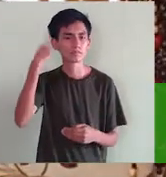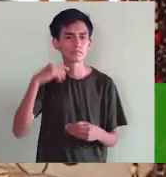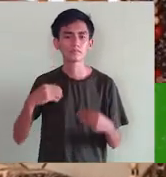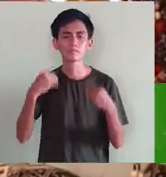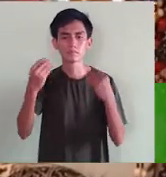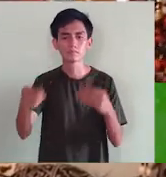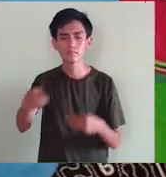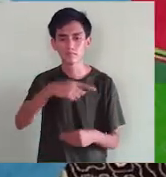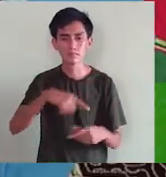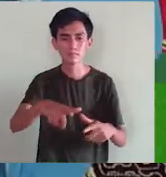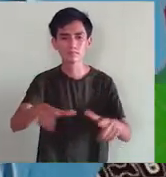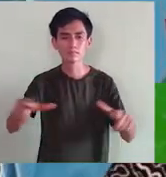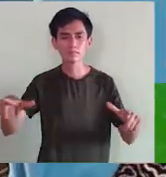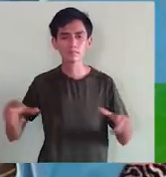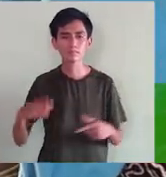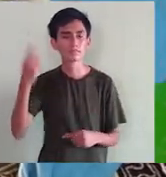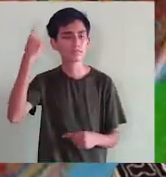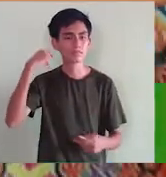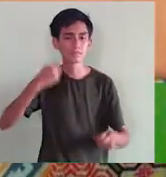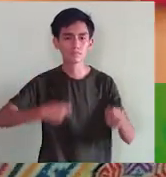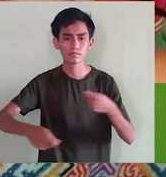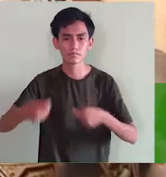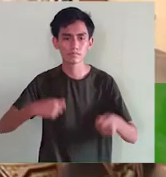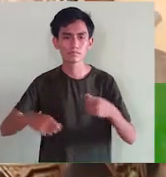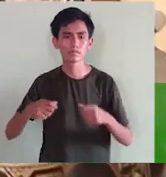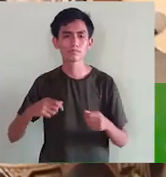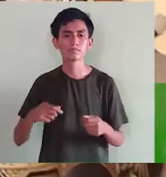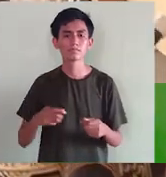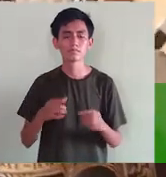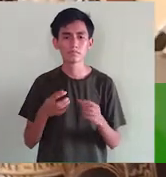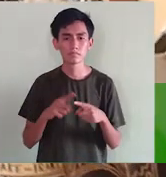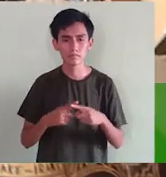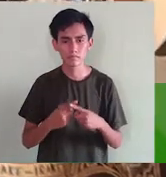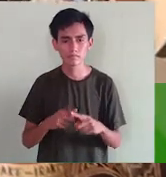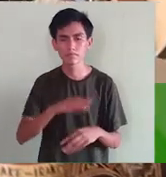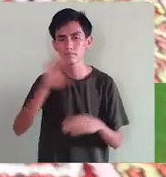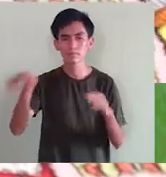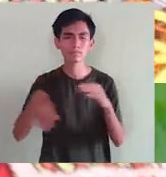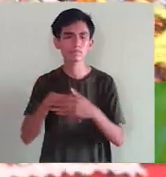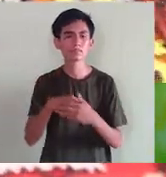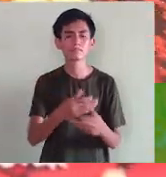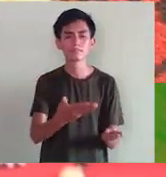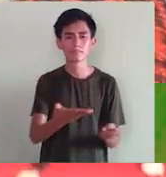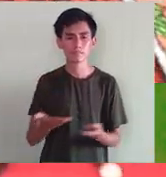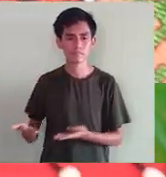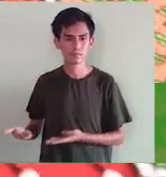espacio para ofertar nuestro producto. Están todos invitados.